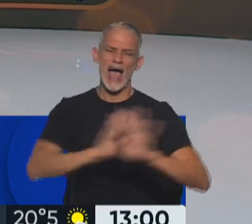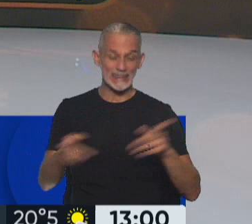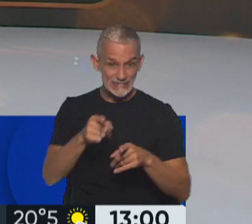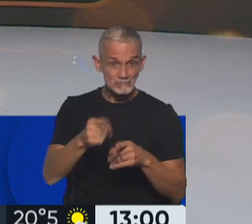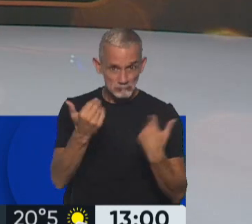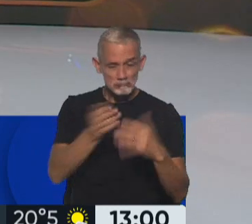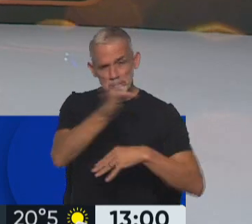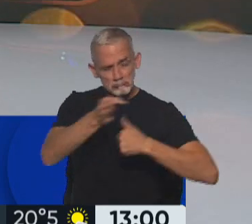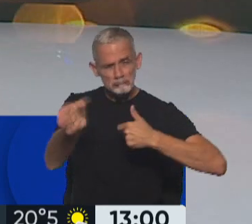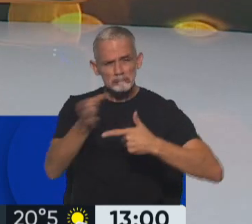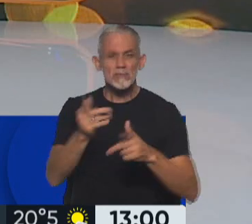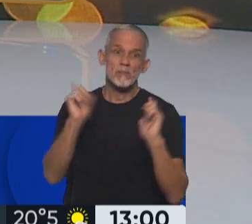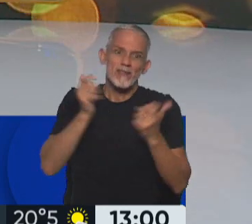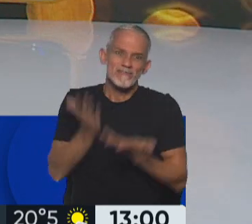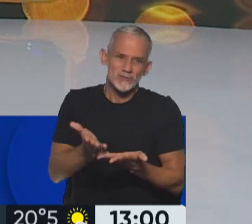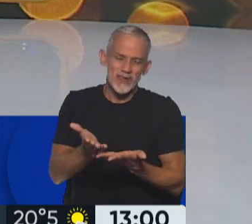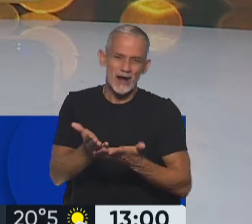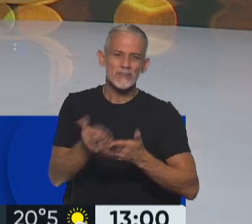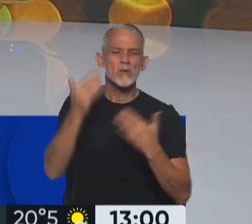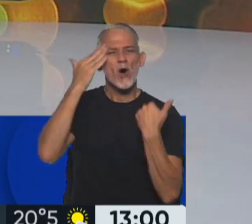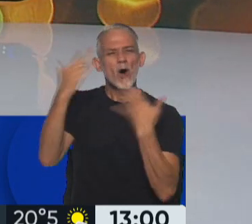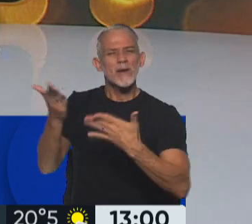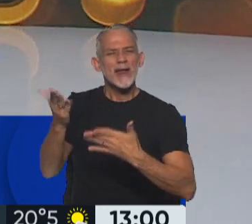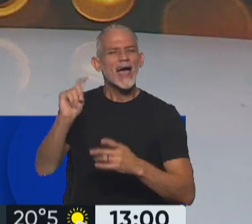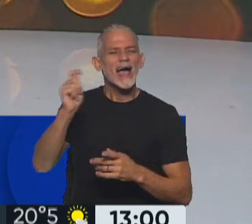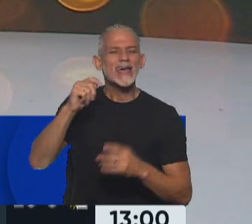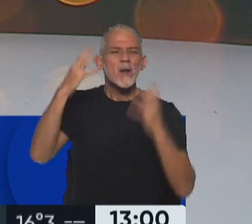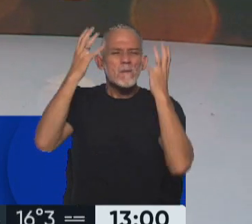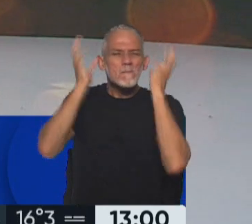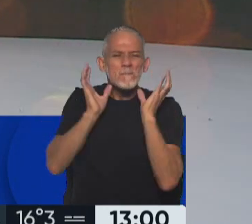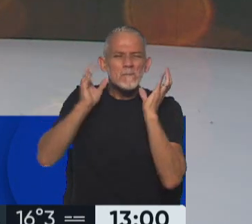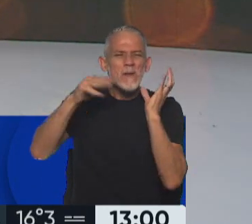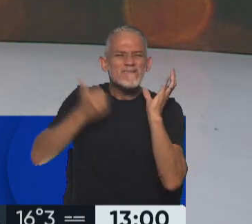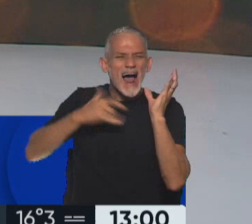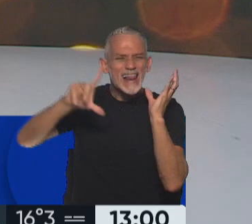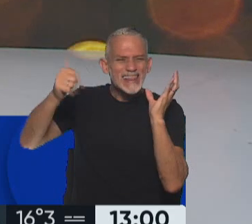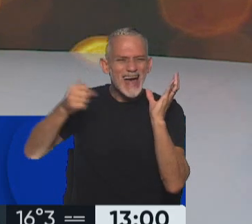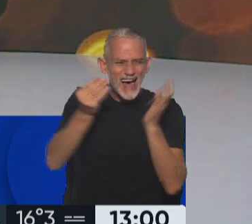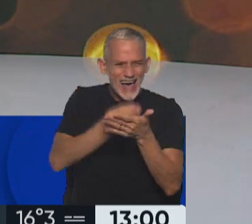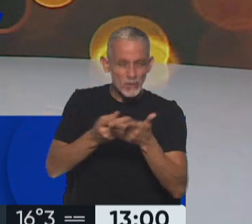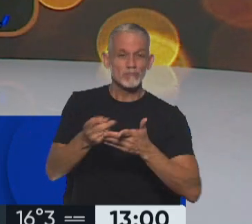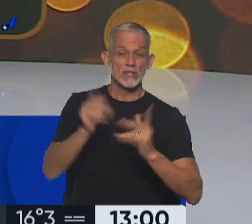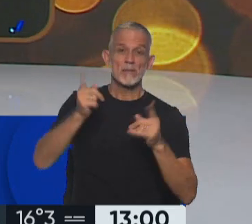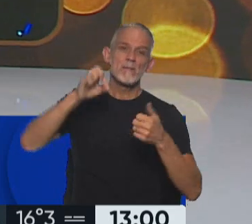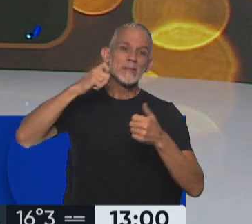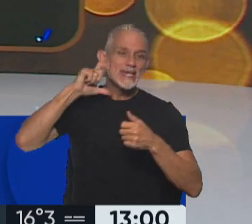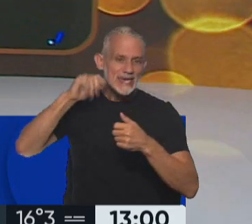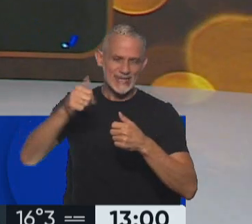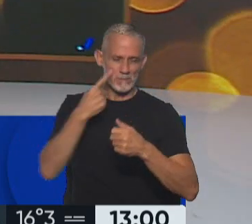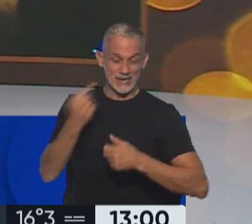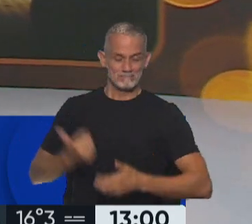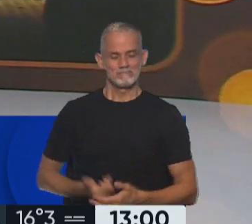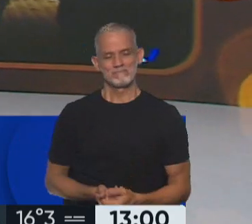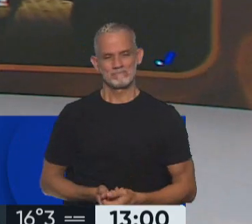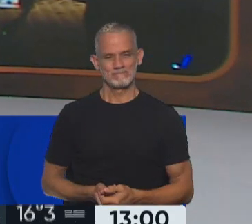ver, para disfrutar y para tributar, como el homenaje que se hizo a Mafalda, y ahí estuvieron participando, entre otros, Felipe Piña y Rep. Ahí estuvimos